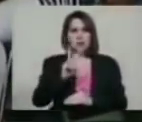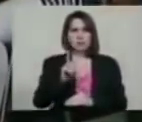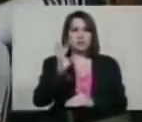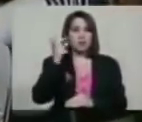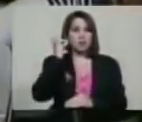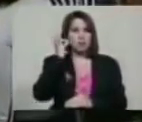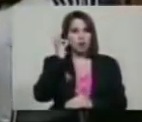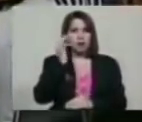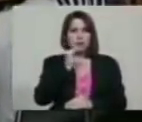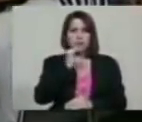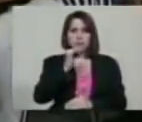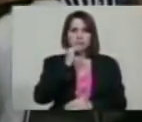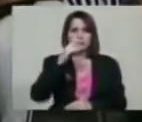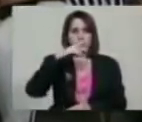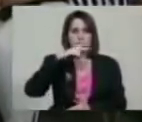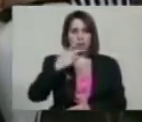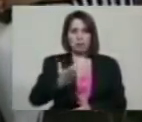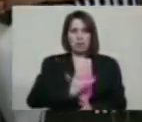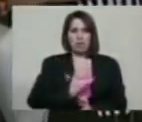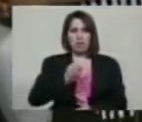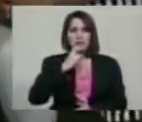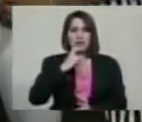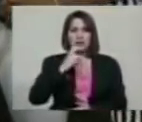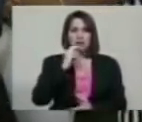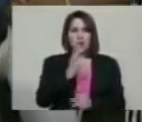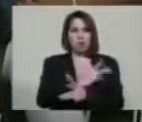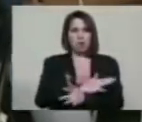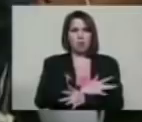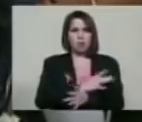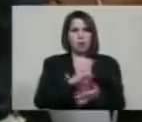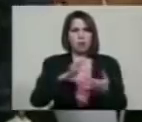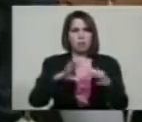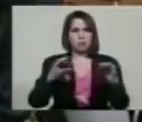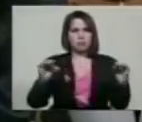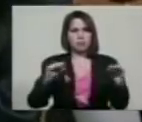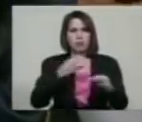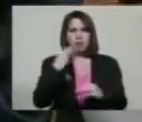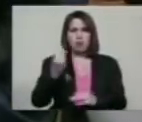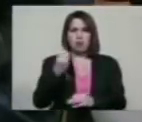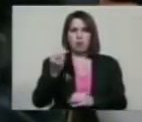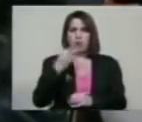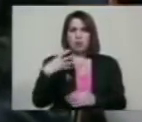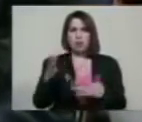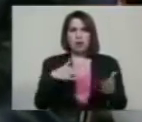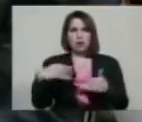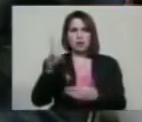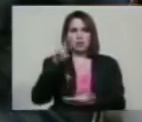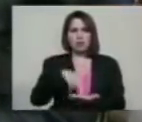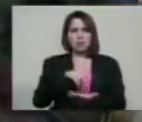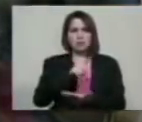Echandía, medallista de oro en los Juegos Juveniles Olímpicos Buenos Aires 2018.